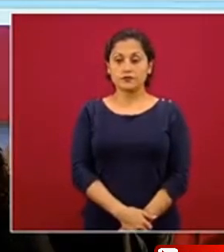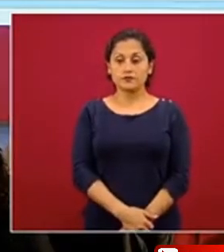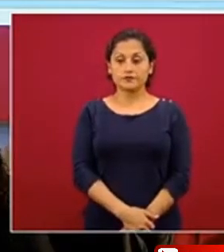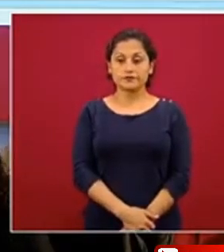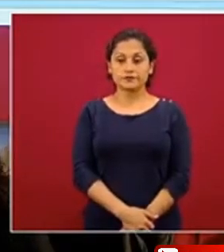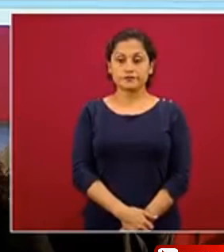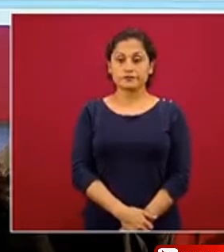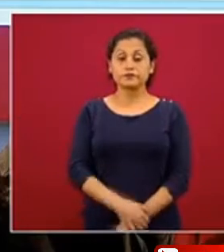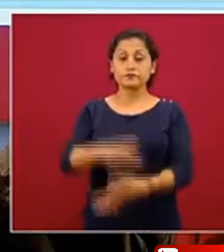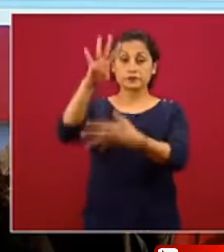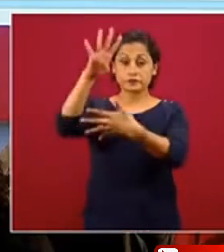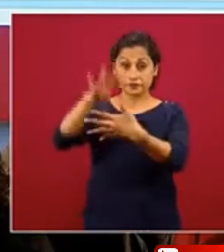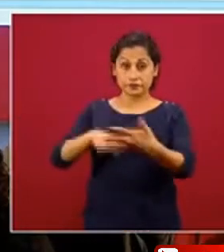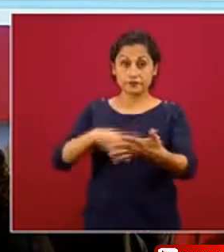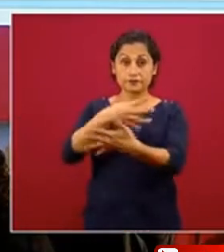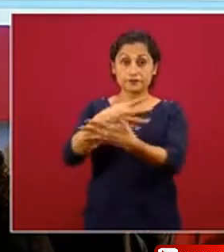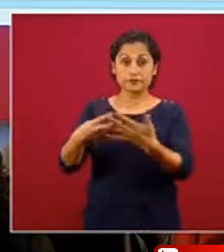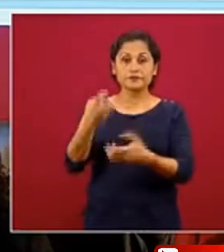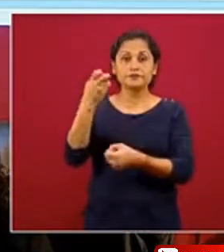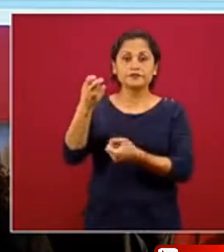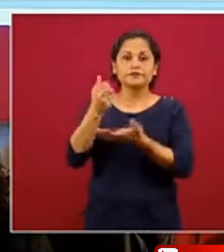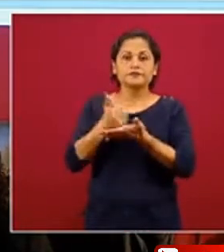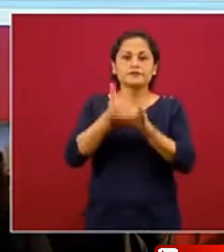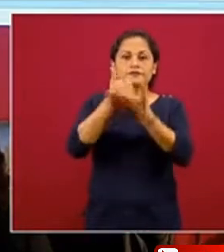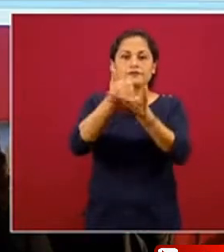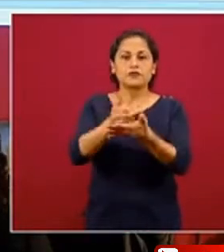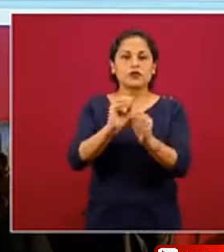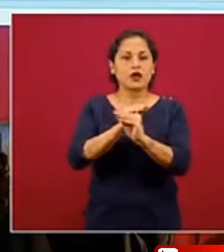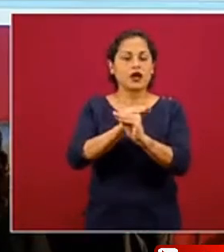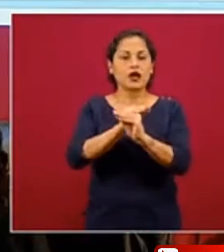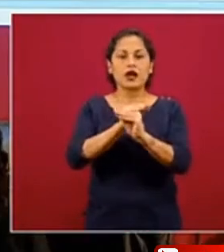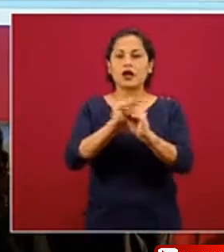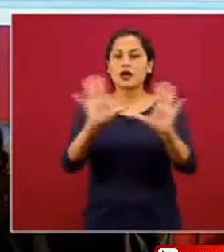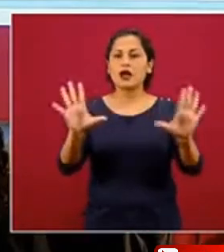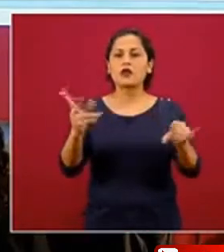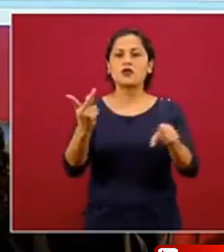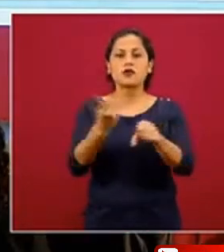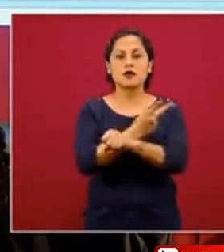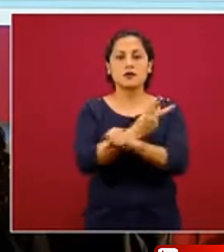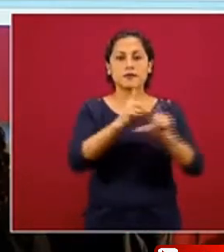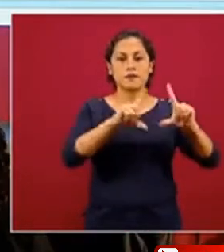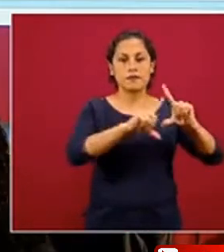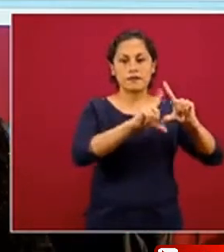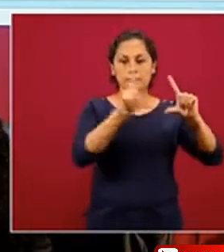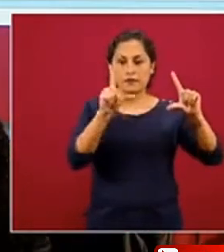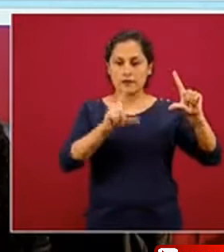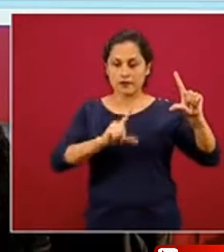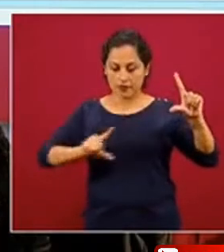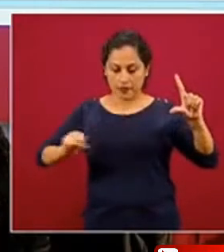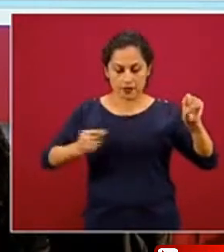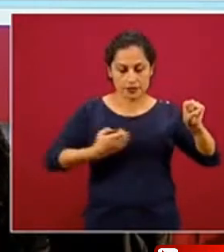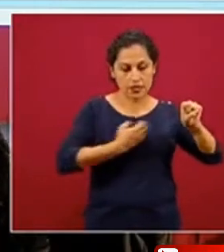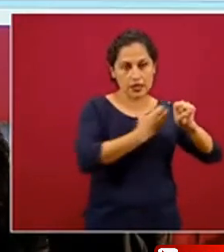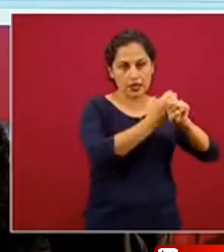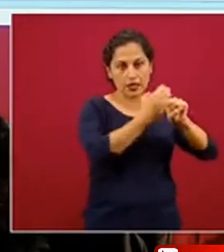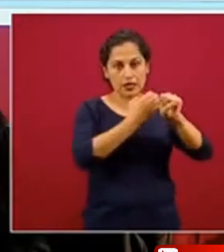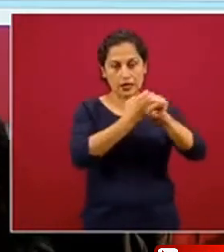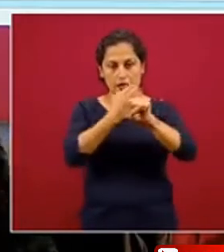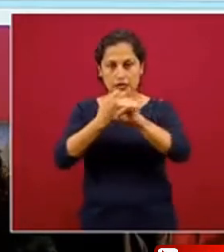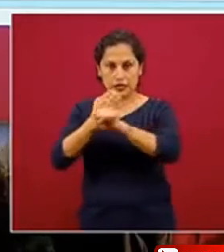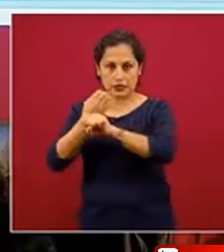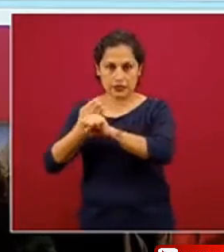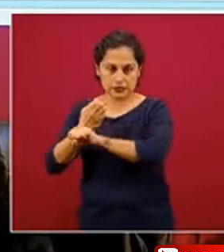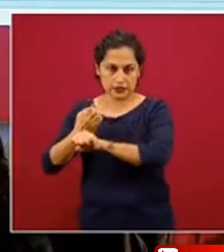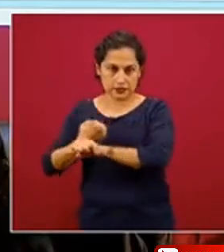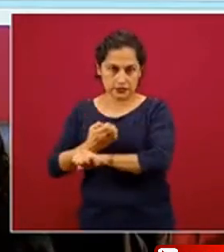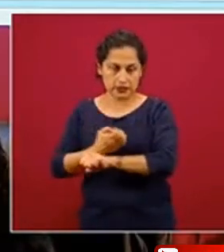Este mosaico es el que nos va a permitir analizar con mayor detalle en la comunicación con ustedes qué